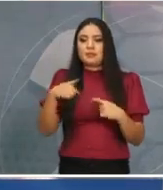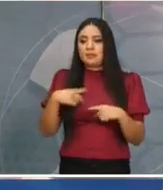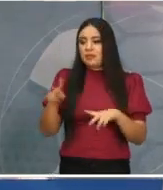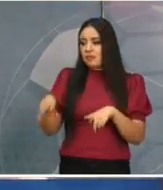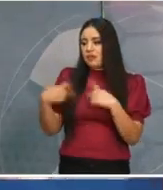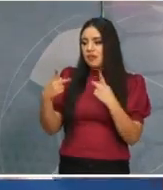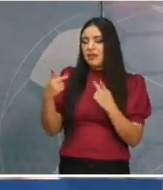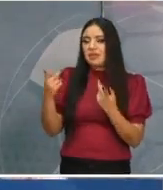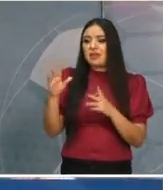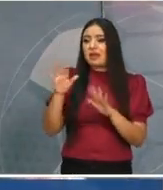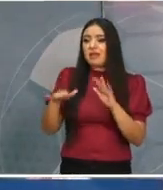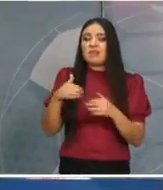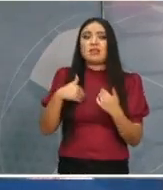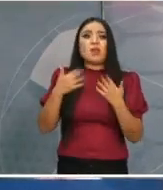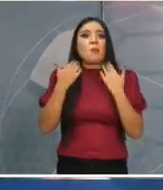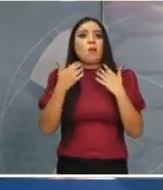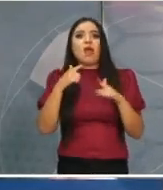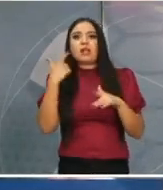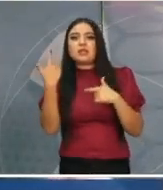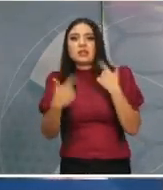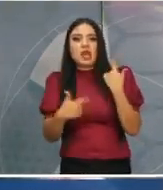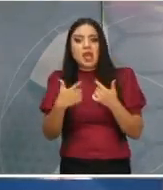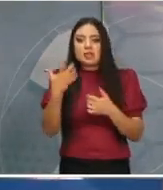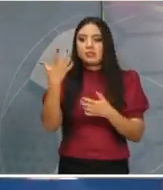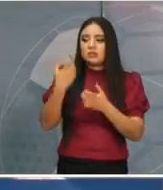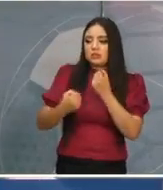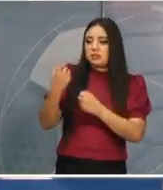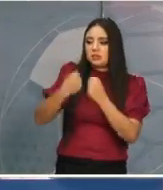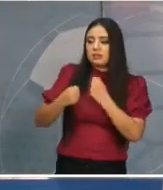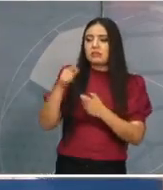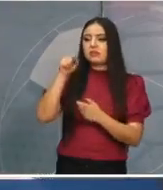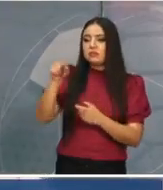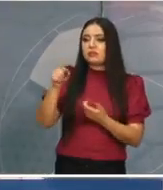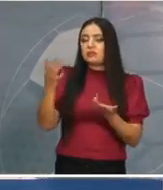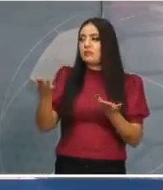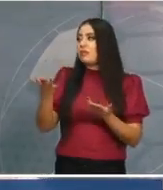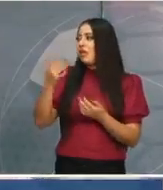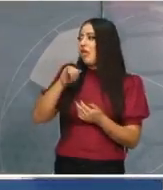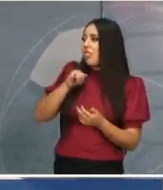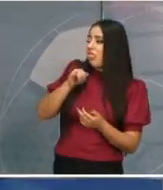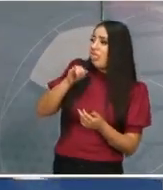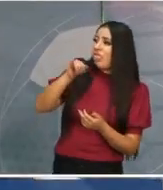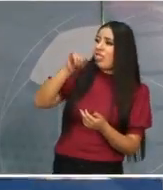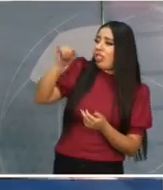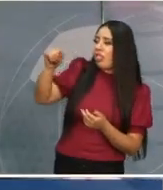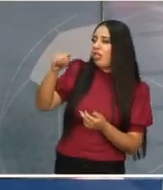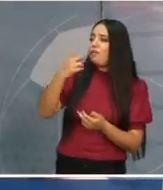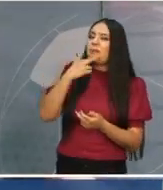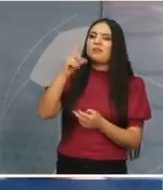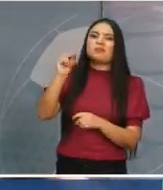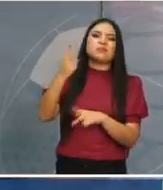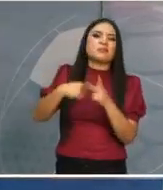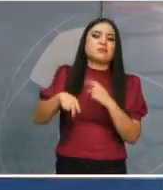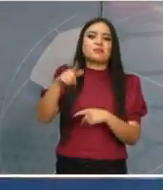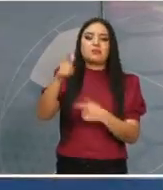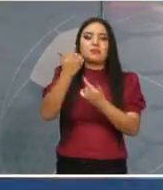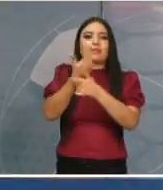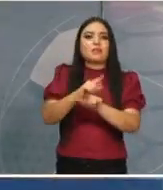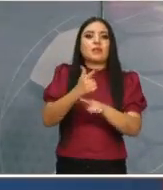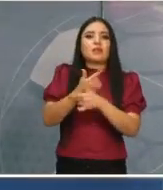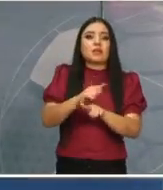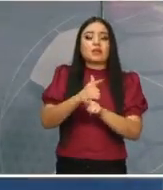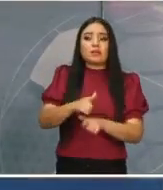porque el de la edad no se le hace muy lejos por donde los taxis los taxis nos están cobrando 90